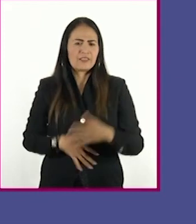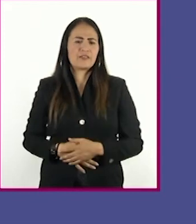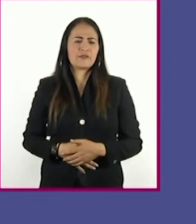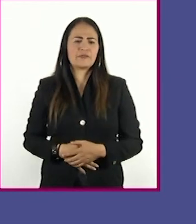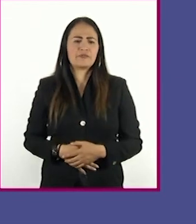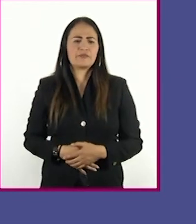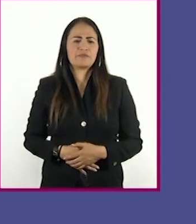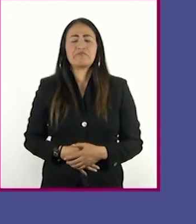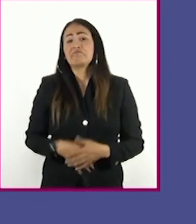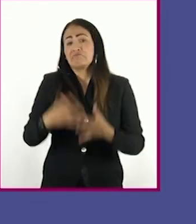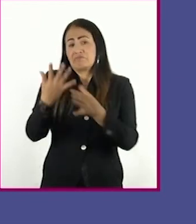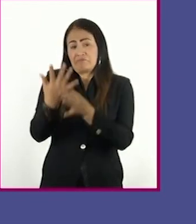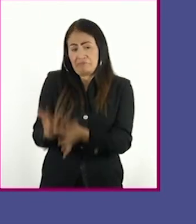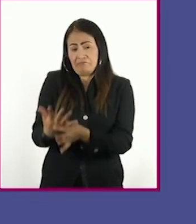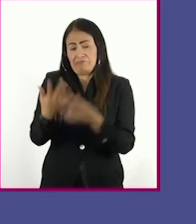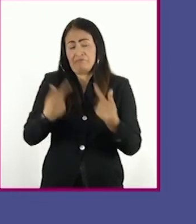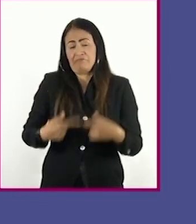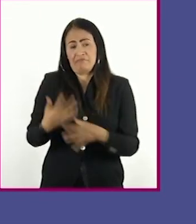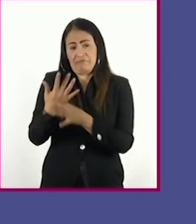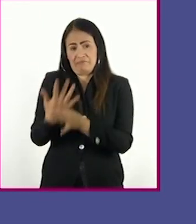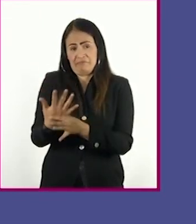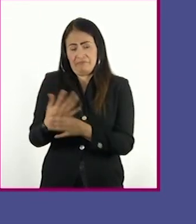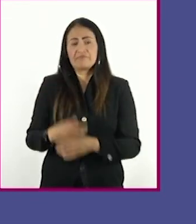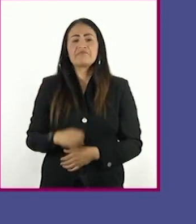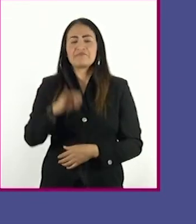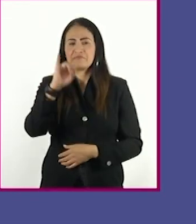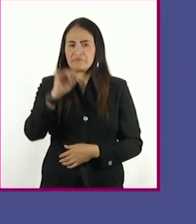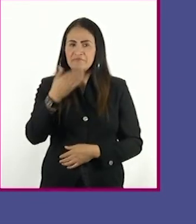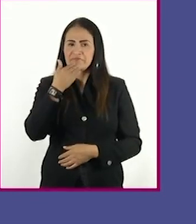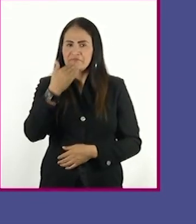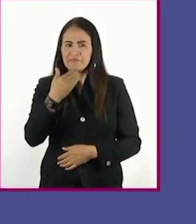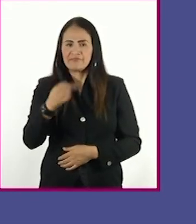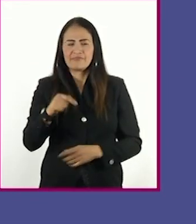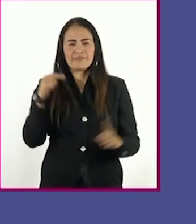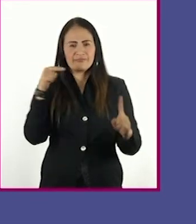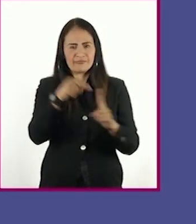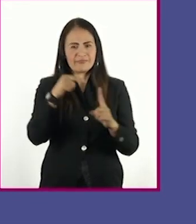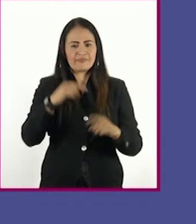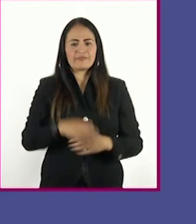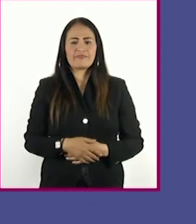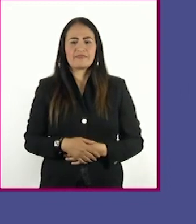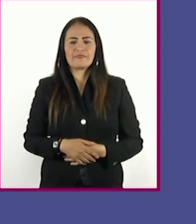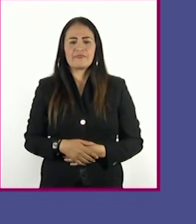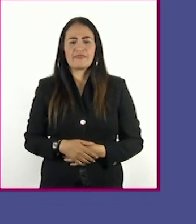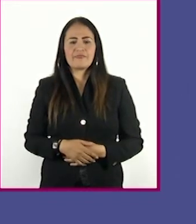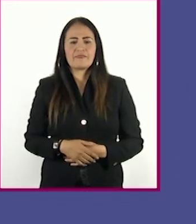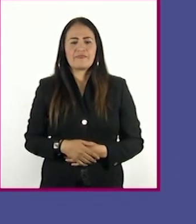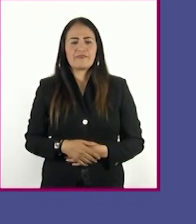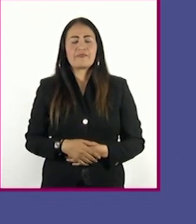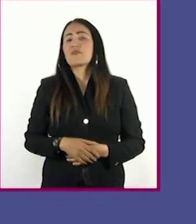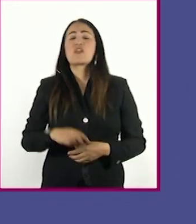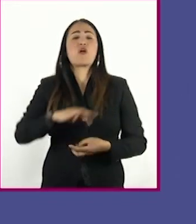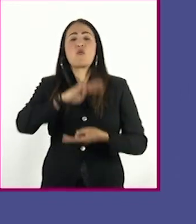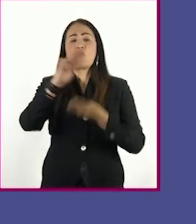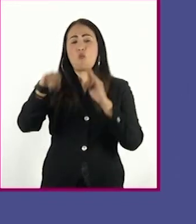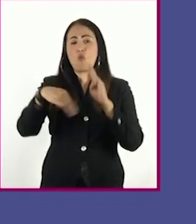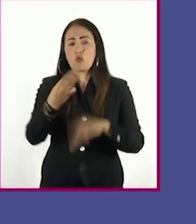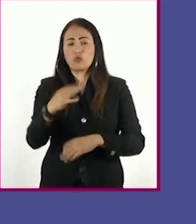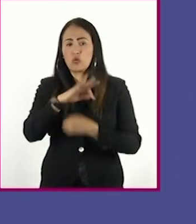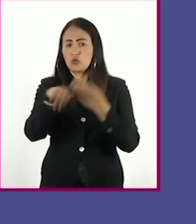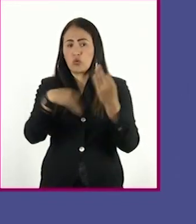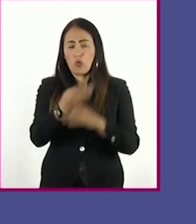Hay un dicho popular que aplica perfectamente para este caso. La moda no es para todo